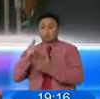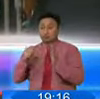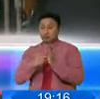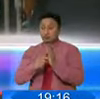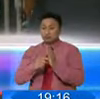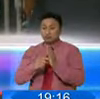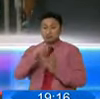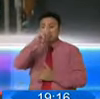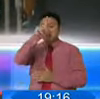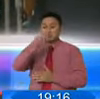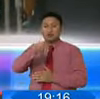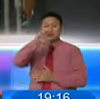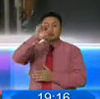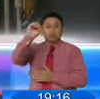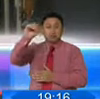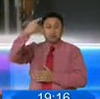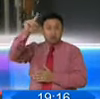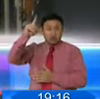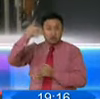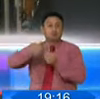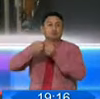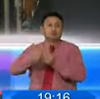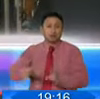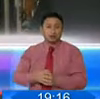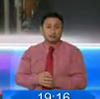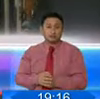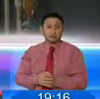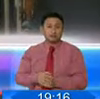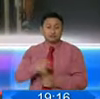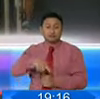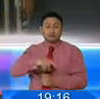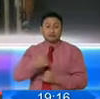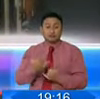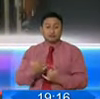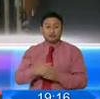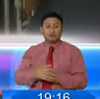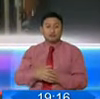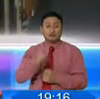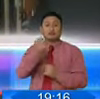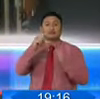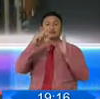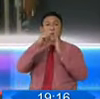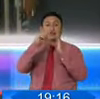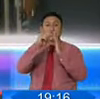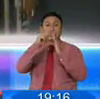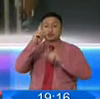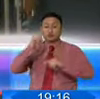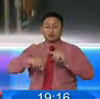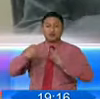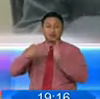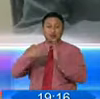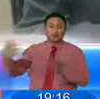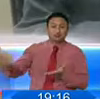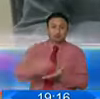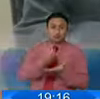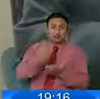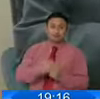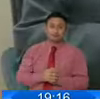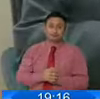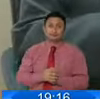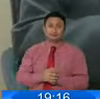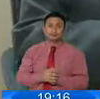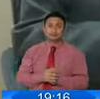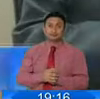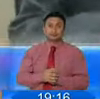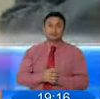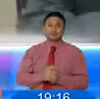unos 1.500 millones de dólares y el debilitamiento de la capacidad del SRI para recuperar impuestos. Cosa que rechazan desde el